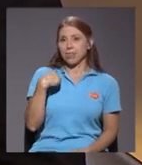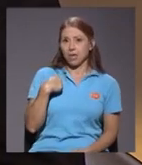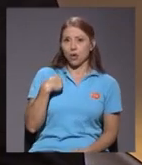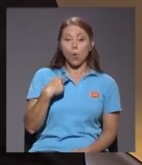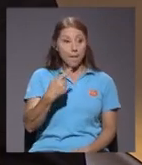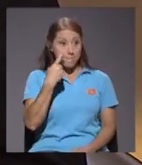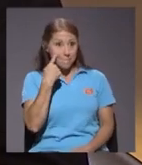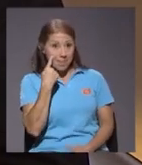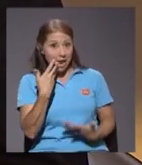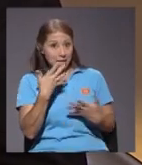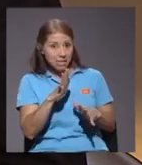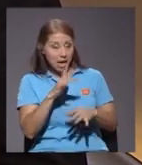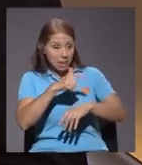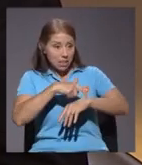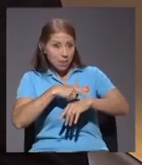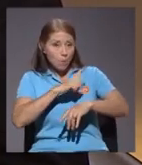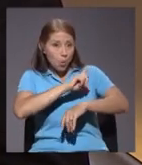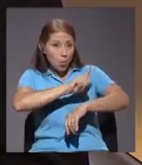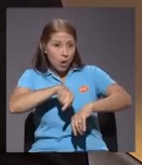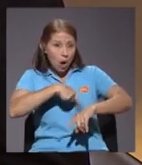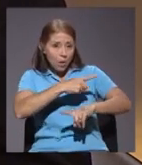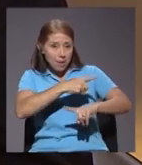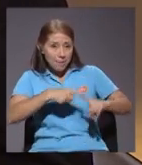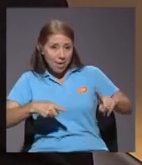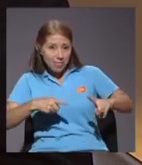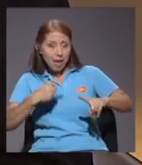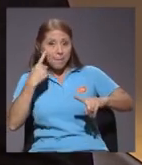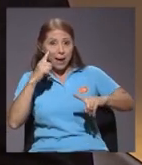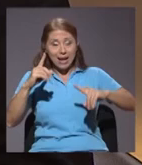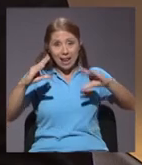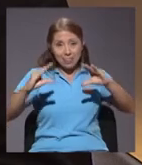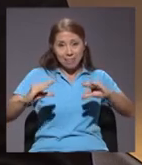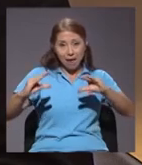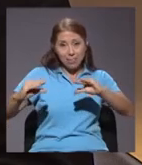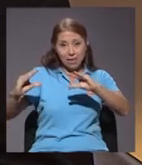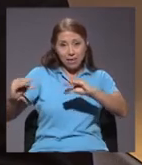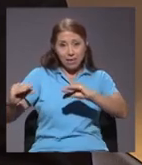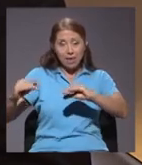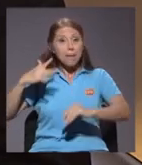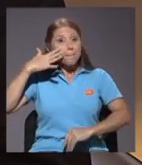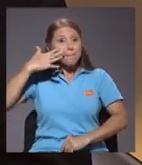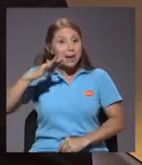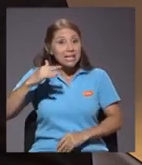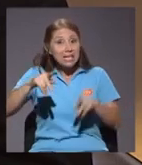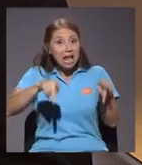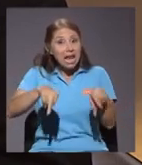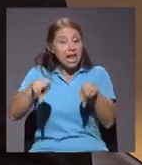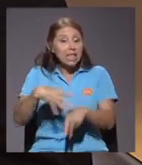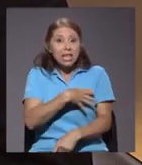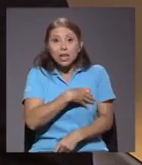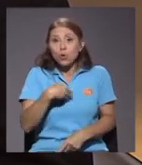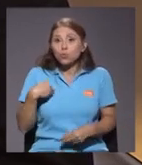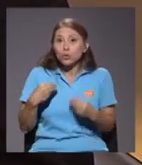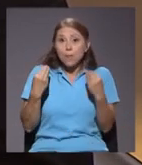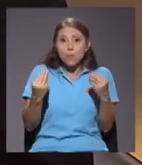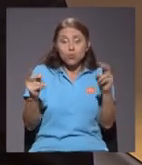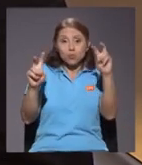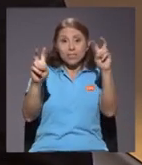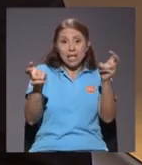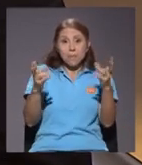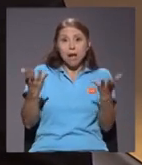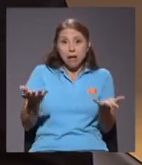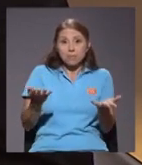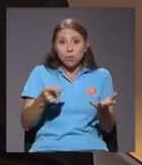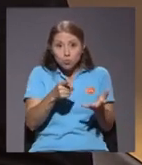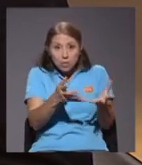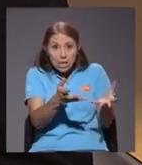espacio de hora y media en la tarde y pareciera que la gente le está gustando el tema profundidad quieres agarrarlo a ver